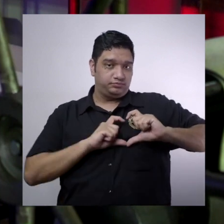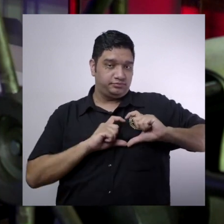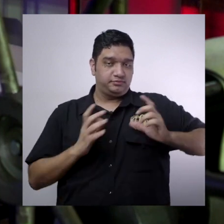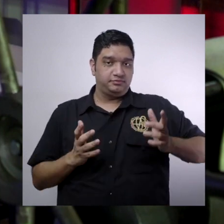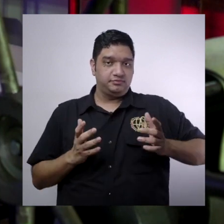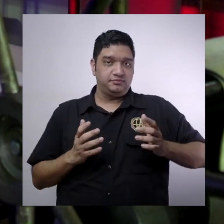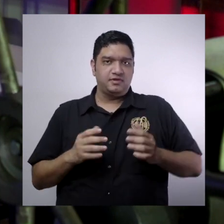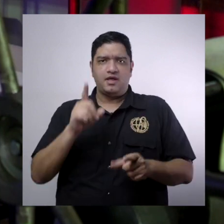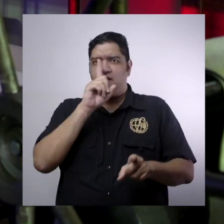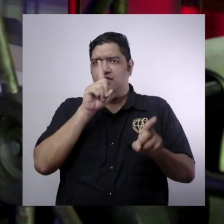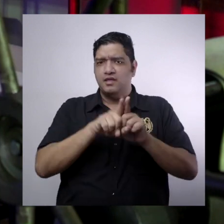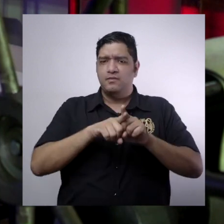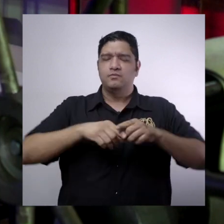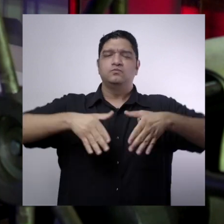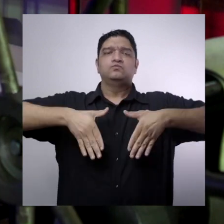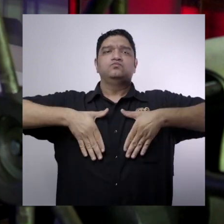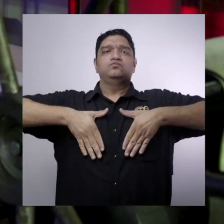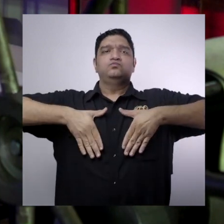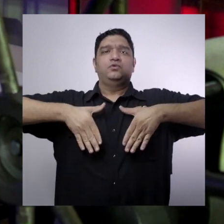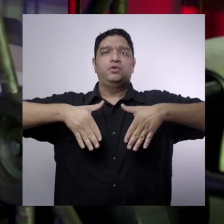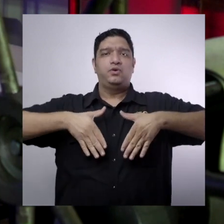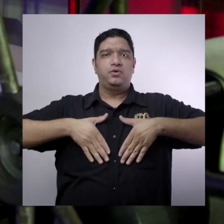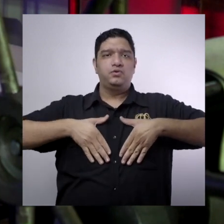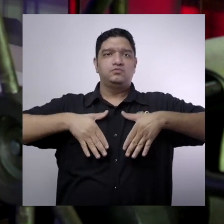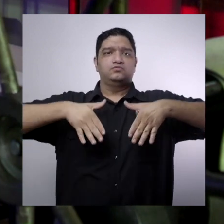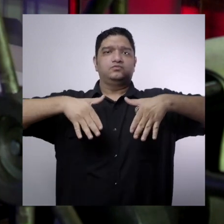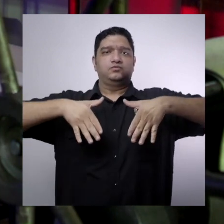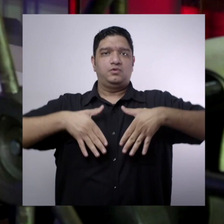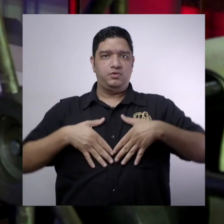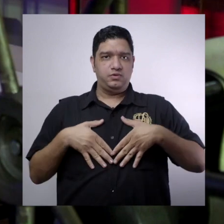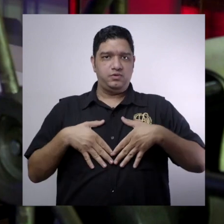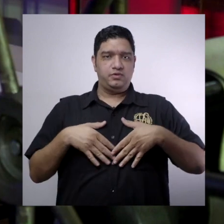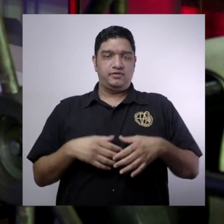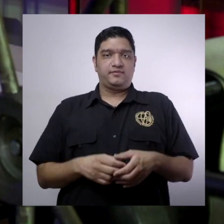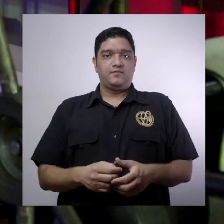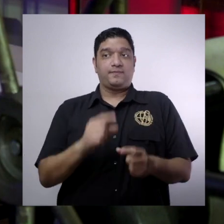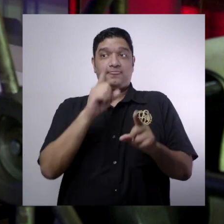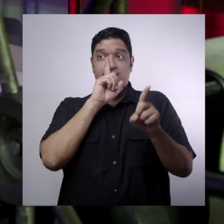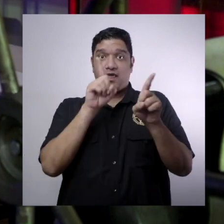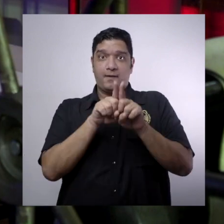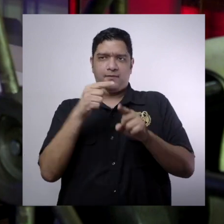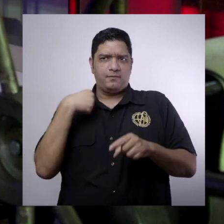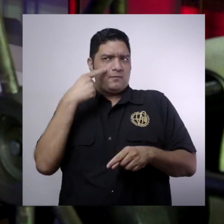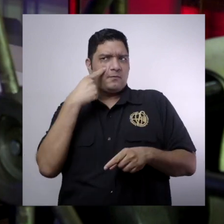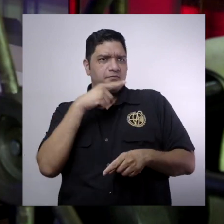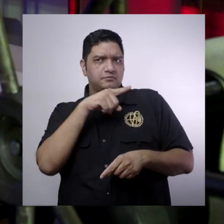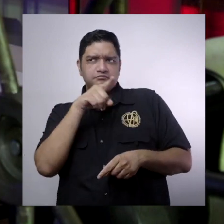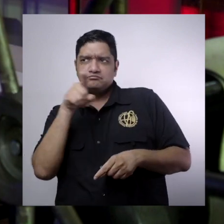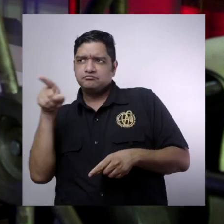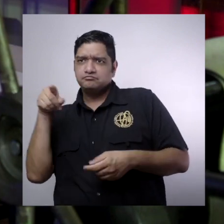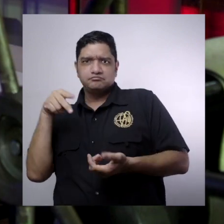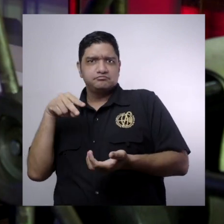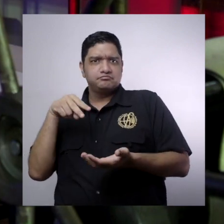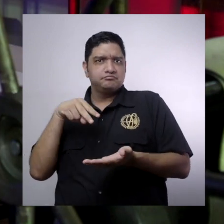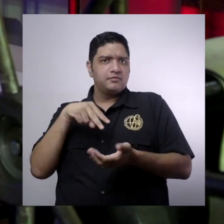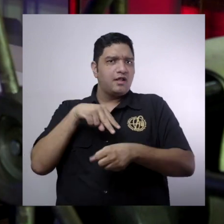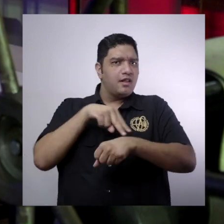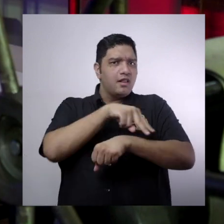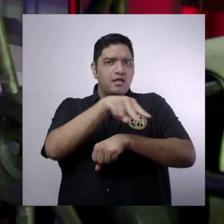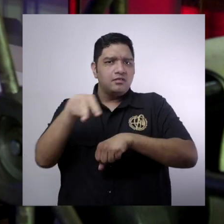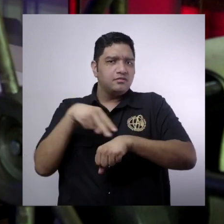los mismos pulmones. Se repite también en la propia naturaleza, como en el cauce de